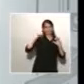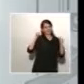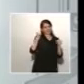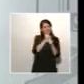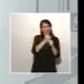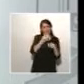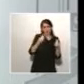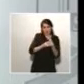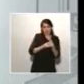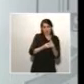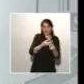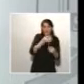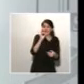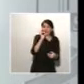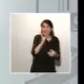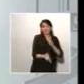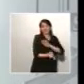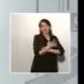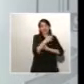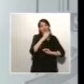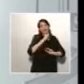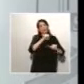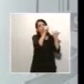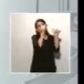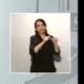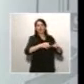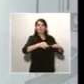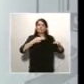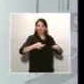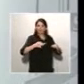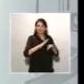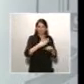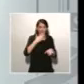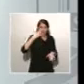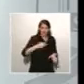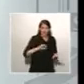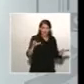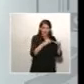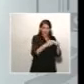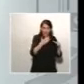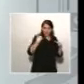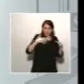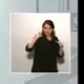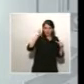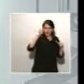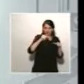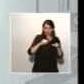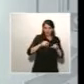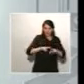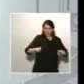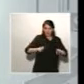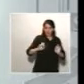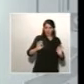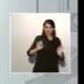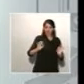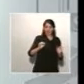ahora, pero venimos contando con ellos, nos están asesorando desde el primer momento. En este sentido, una de las primeras